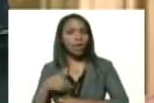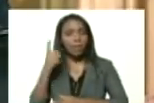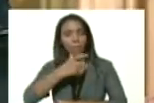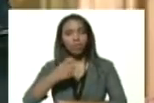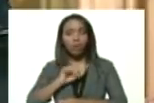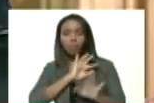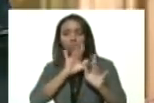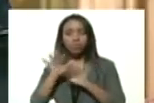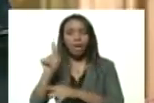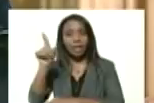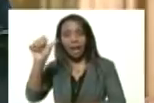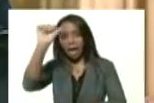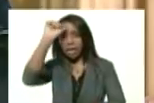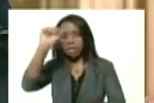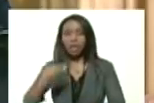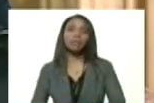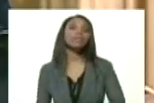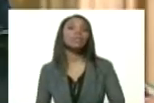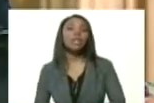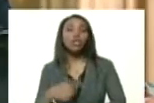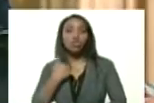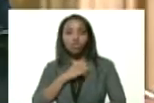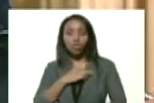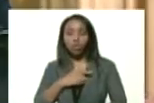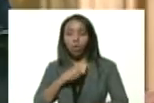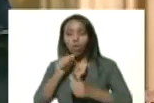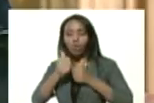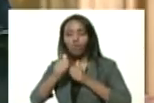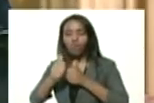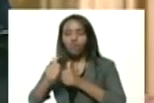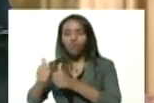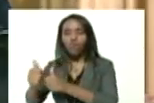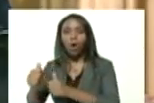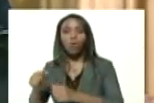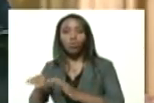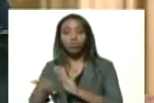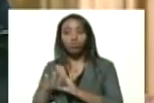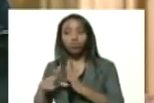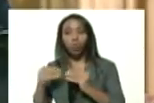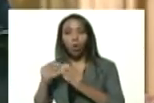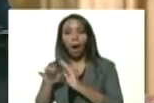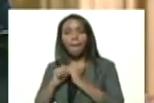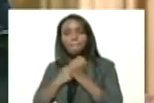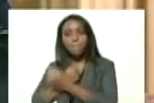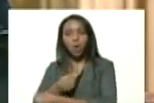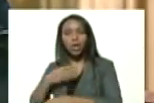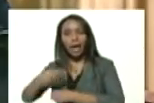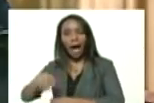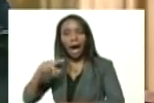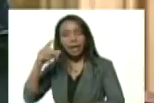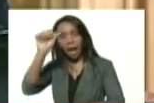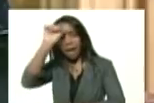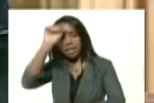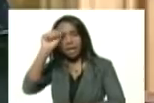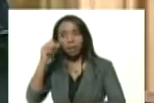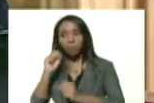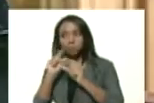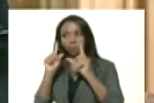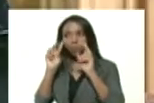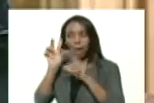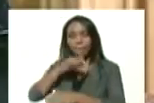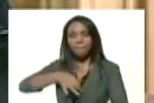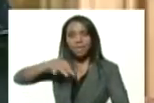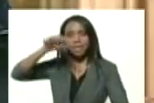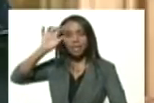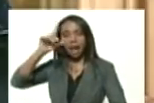india he estado haciendo seguimientos por todo el amor además que tenemos a la india y la admiración espiritual a la